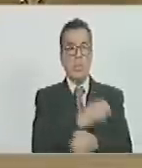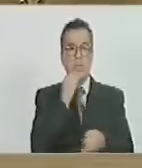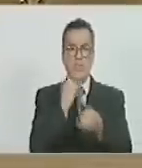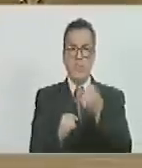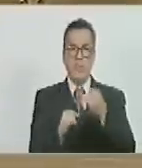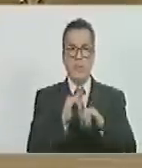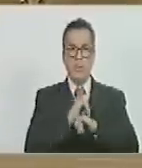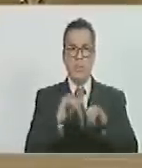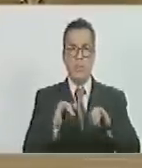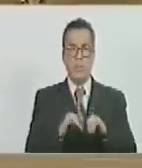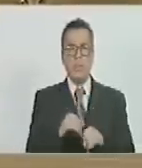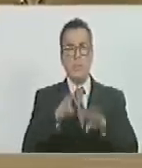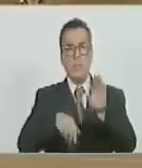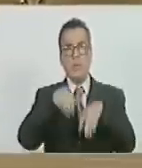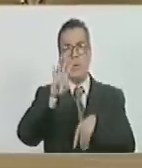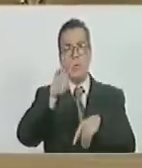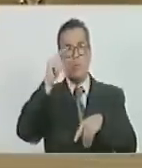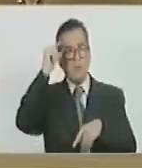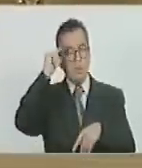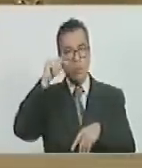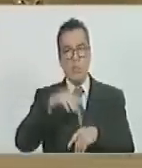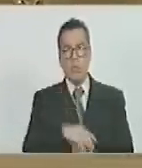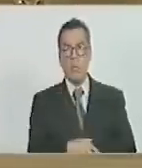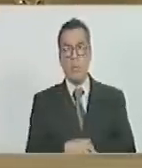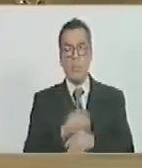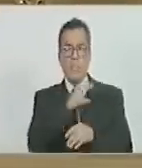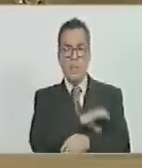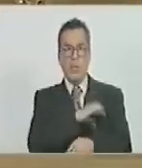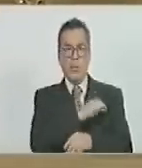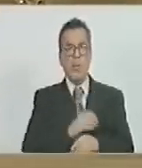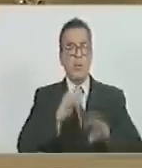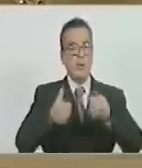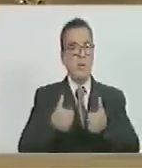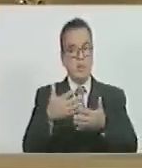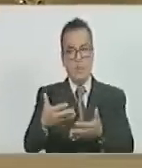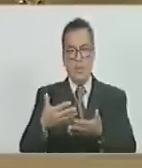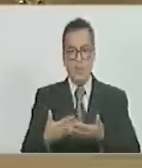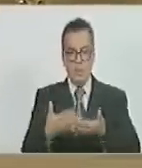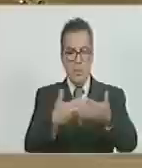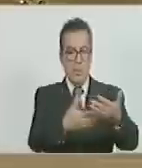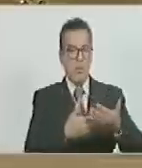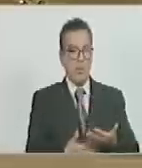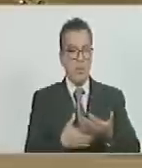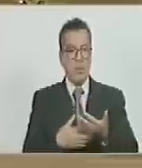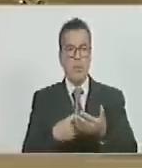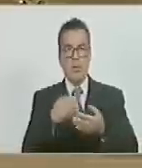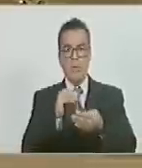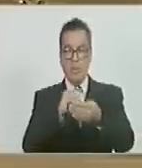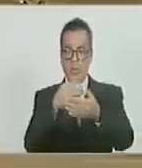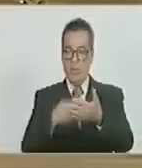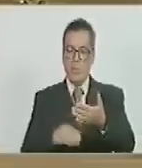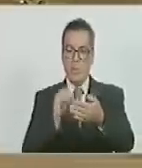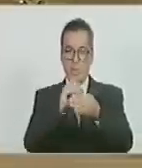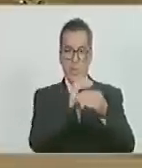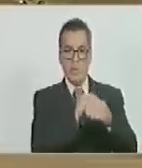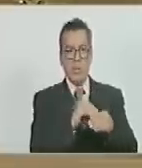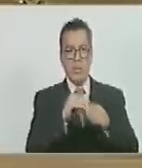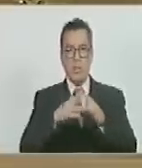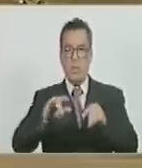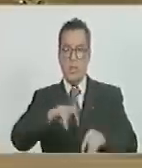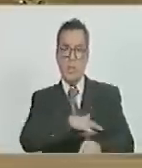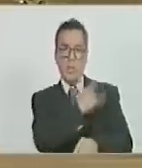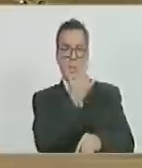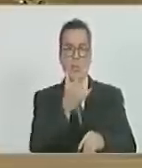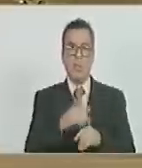finalizar los 14 días, el comité empieza a recibir una serie de misivas desde las